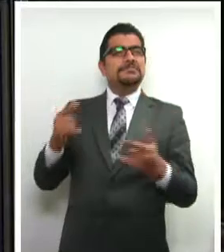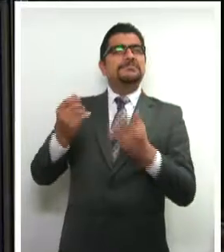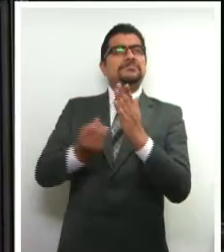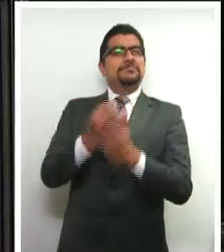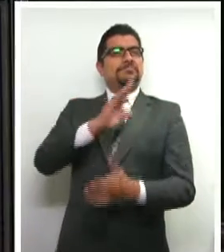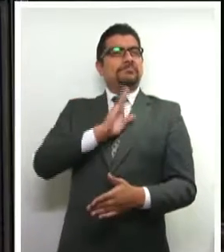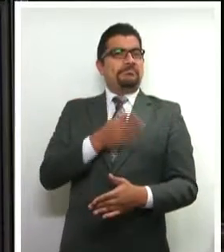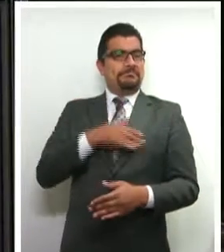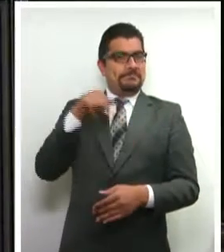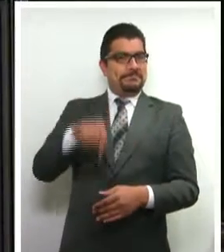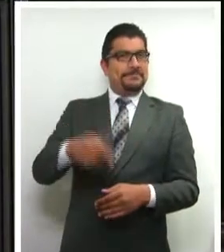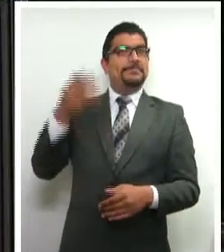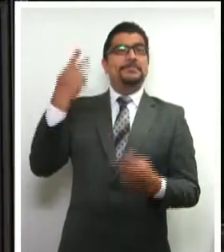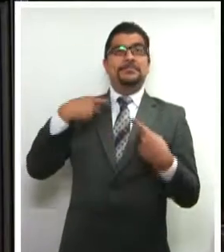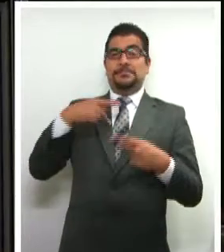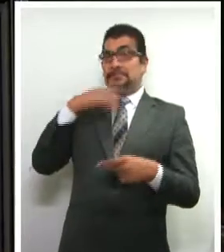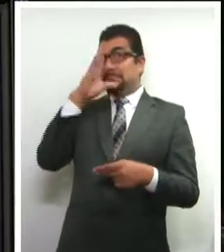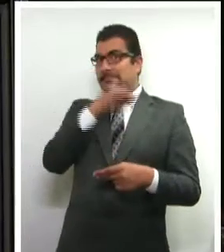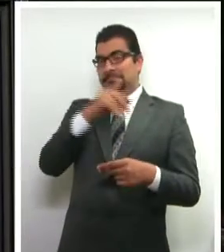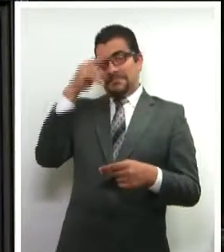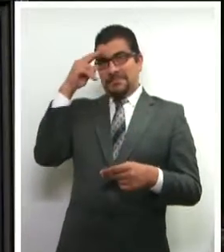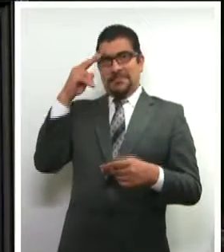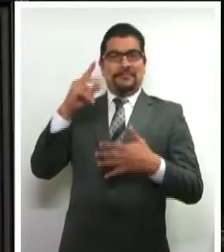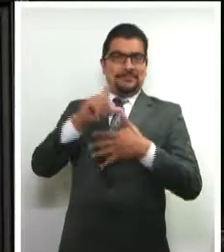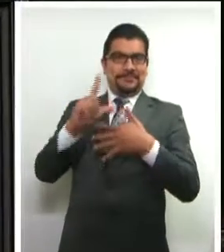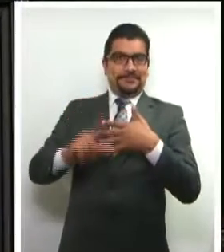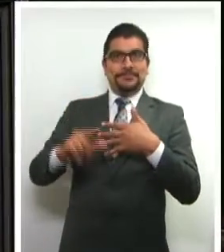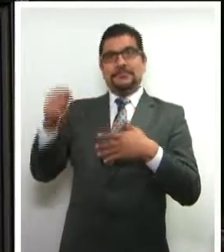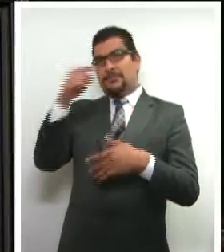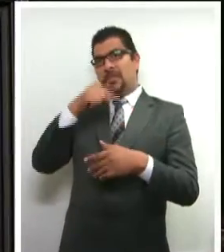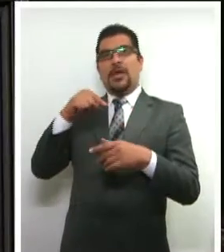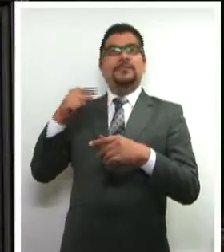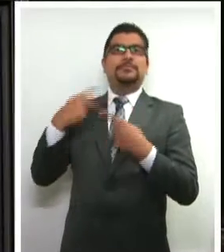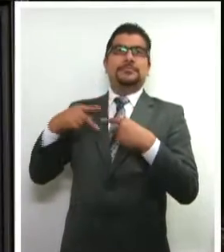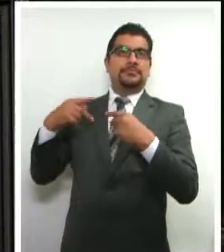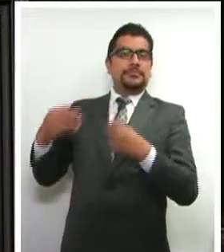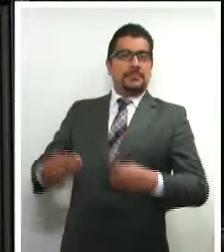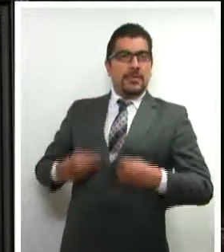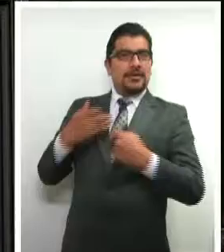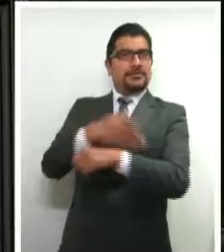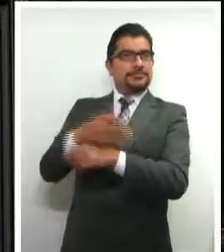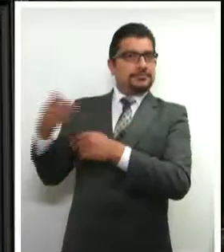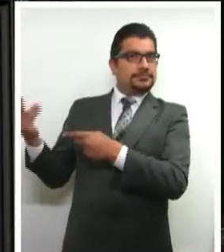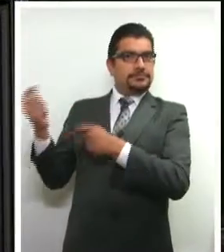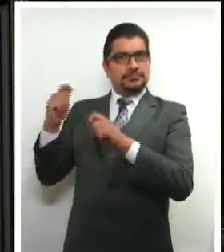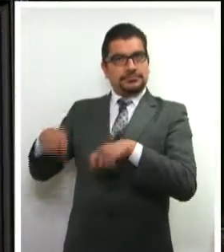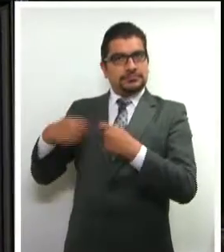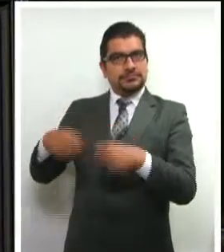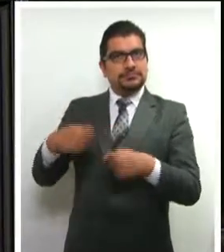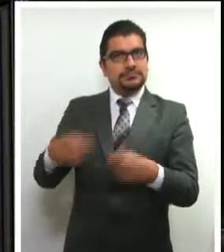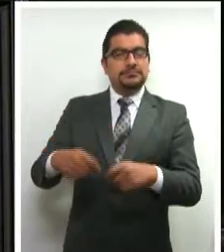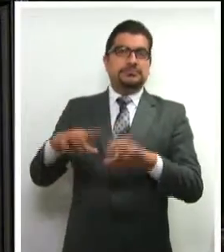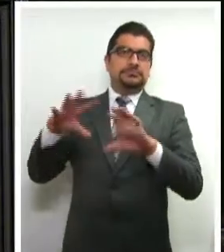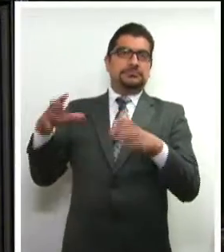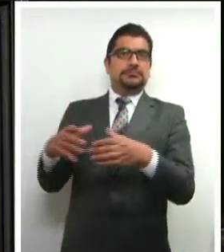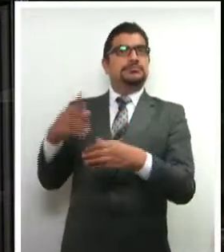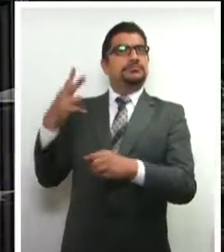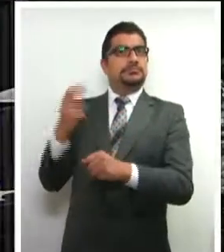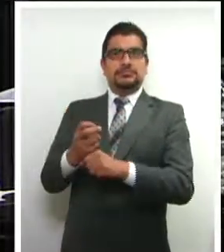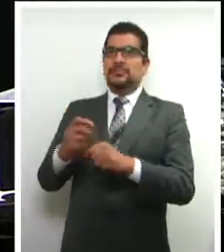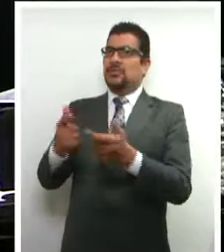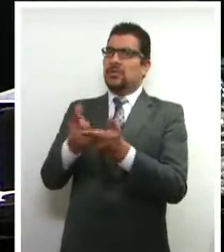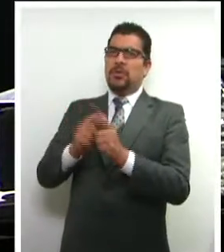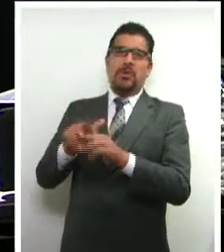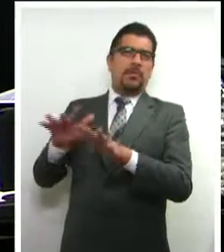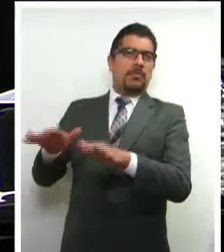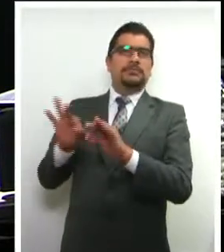personas afromexicanas y las personas africanas y sus descendientes llegaron a significar el segundo grupo